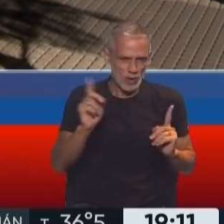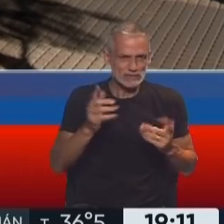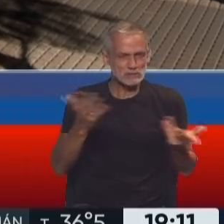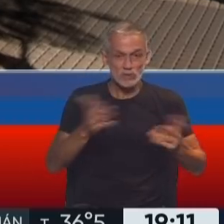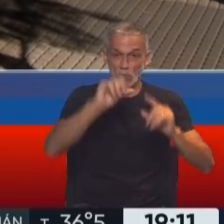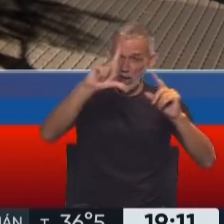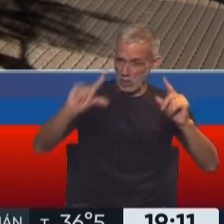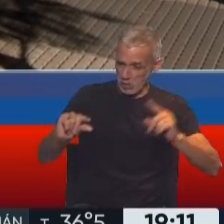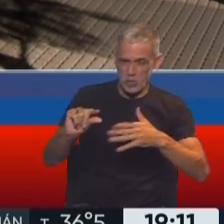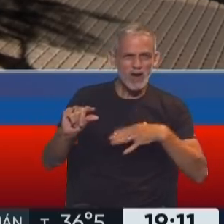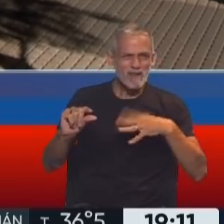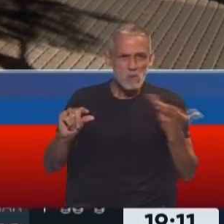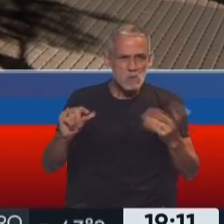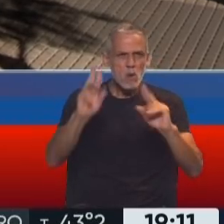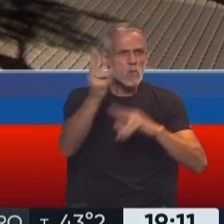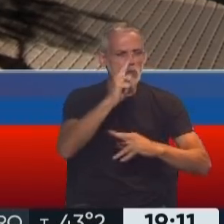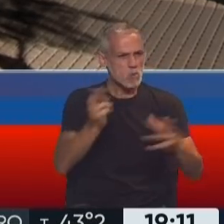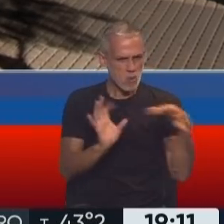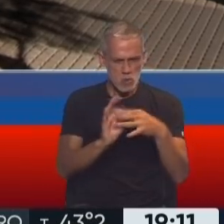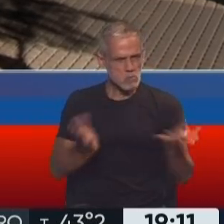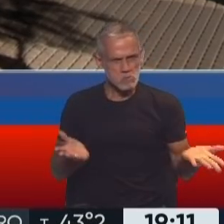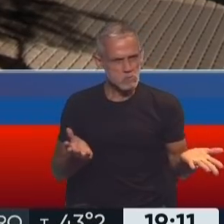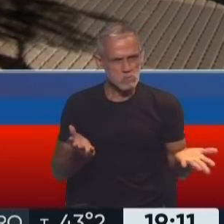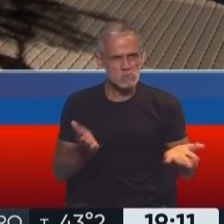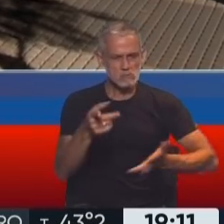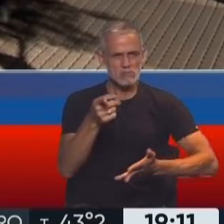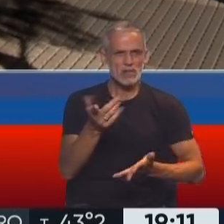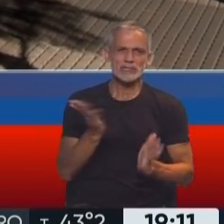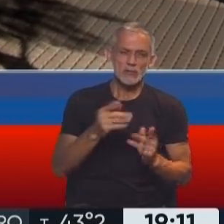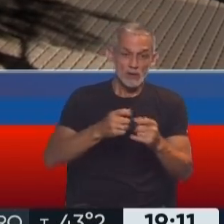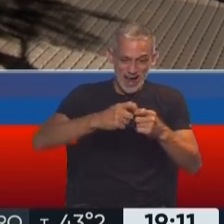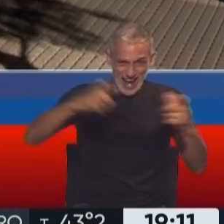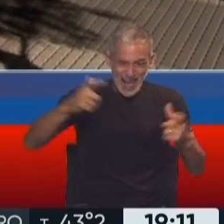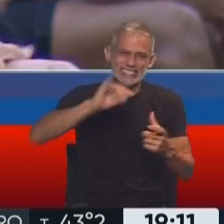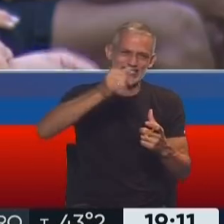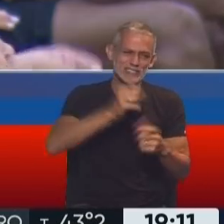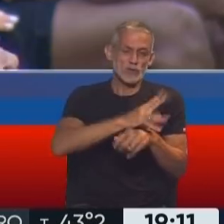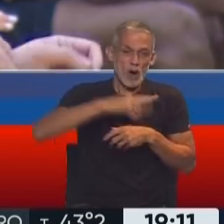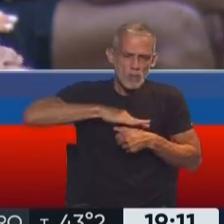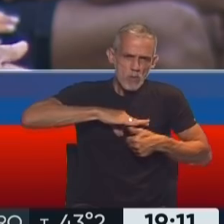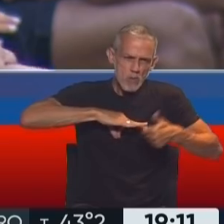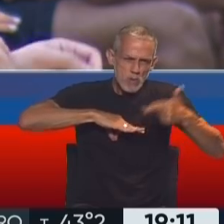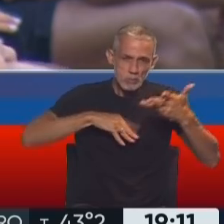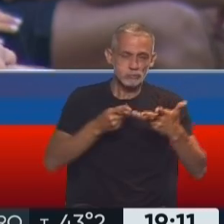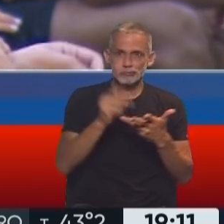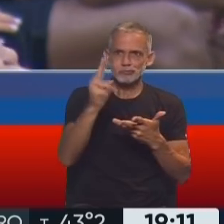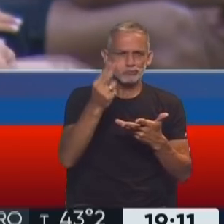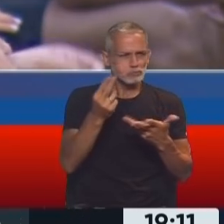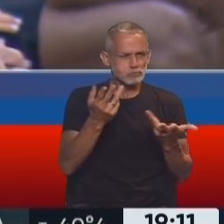se ha visto la letalidad, que esté reflejado ese aumento en una tasa de letalidad